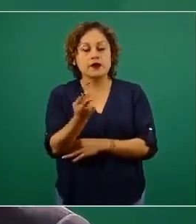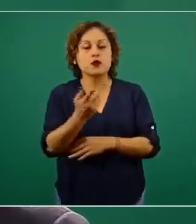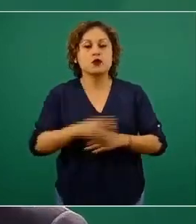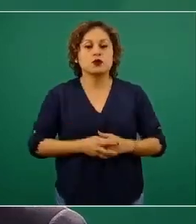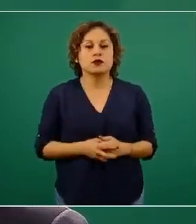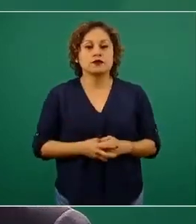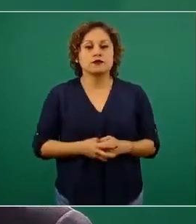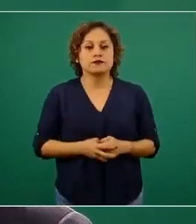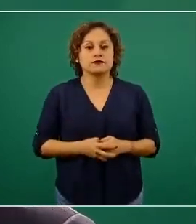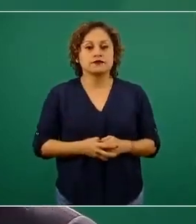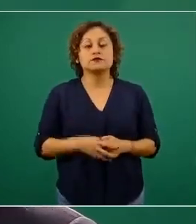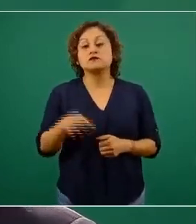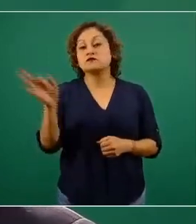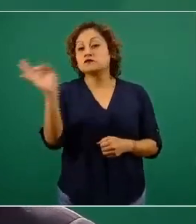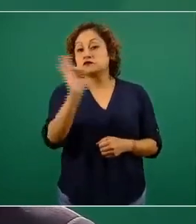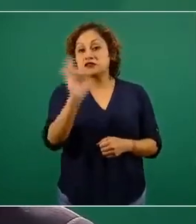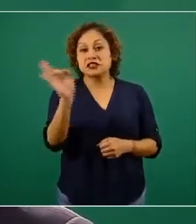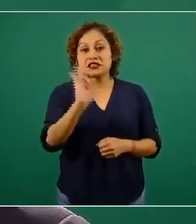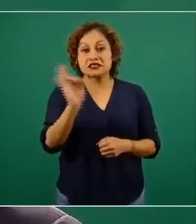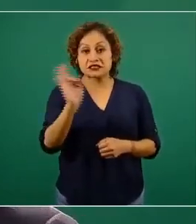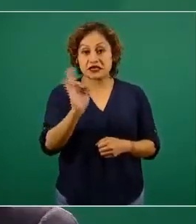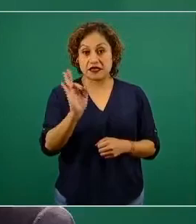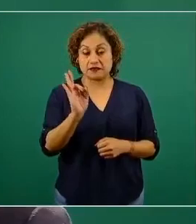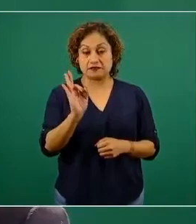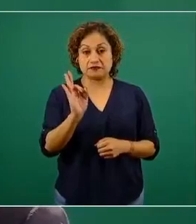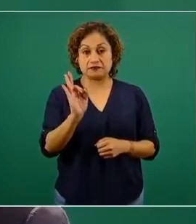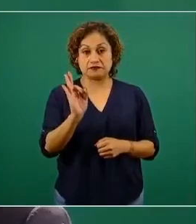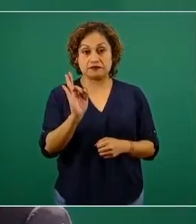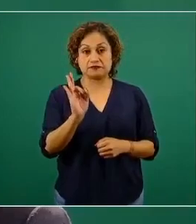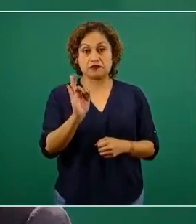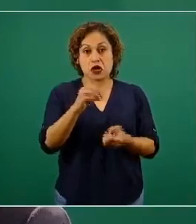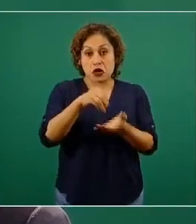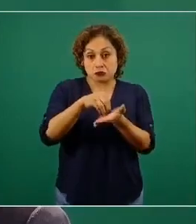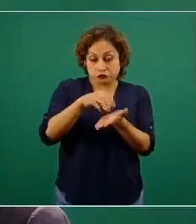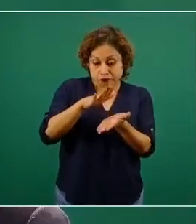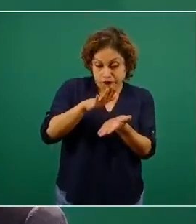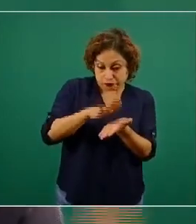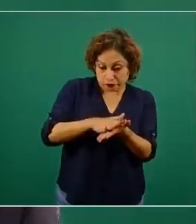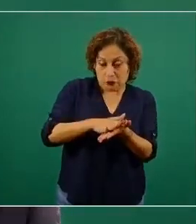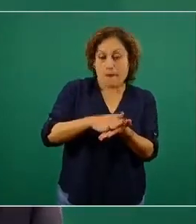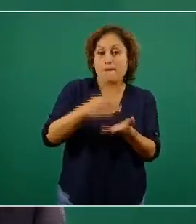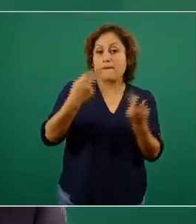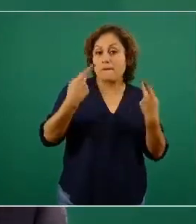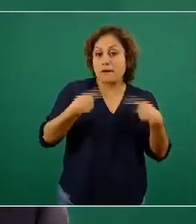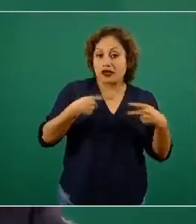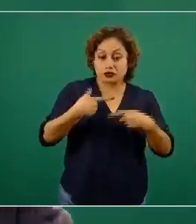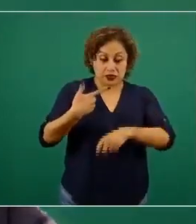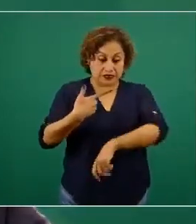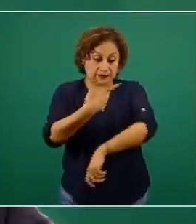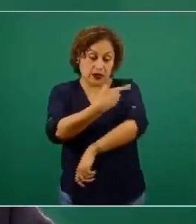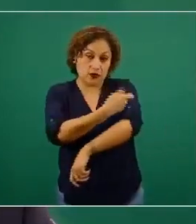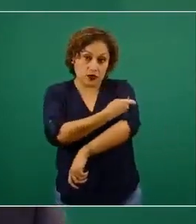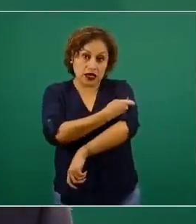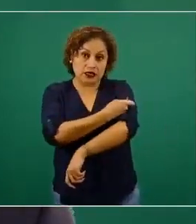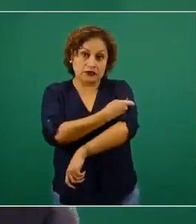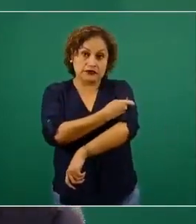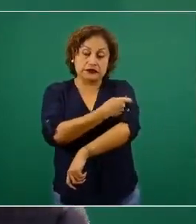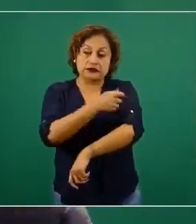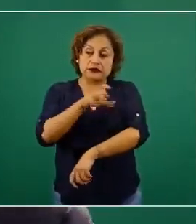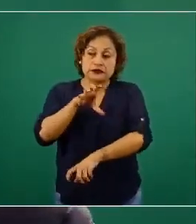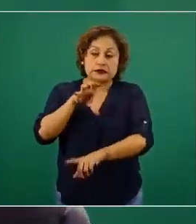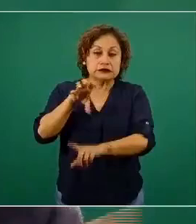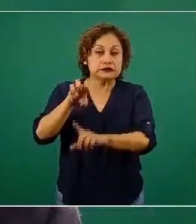completarse la cantidad de personas programadas para vacunarse y que en el termo o